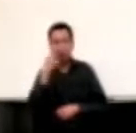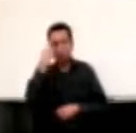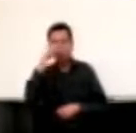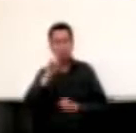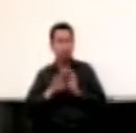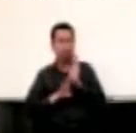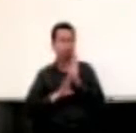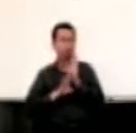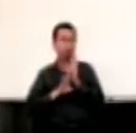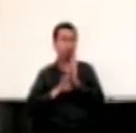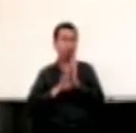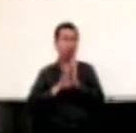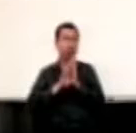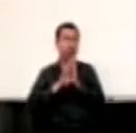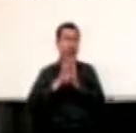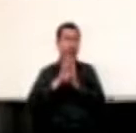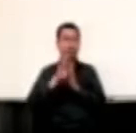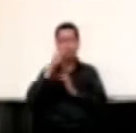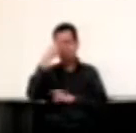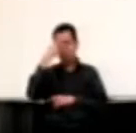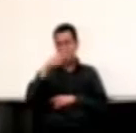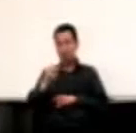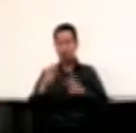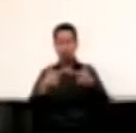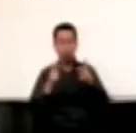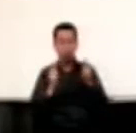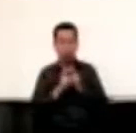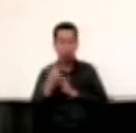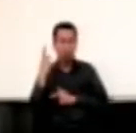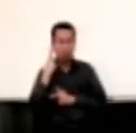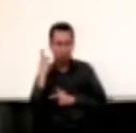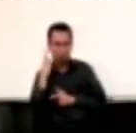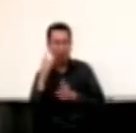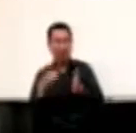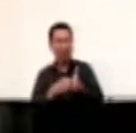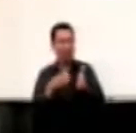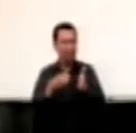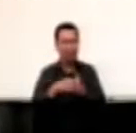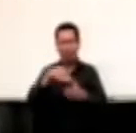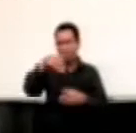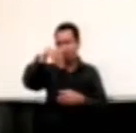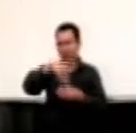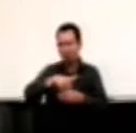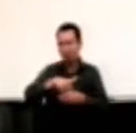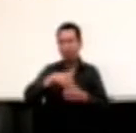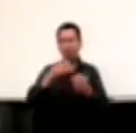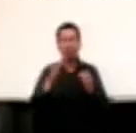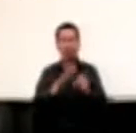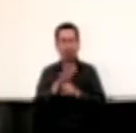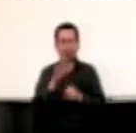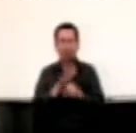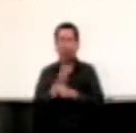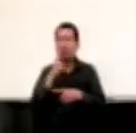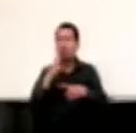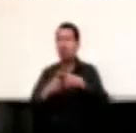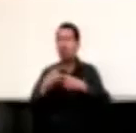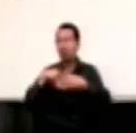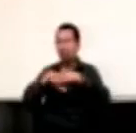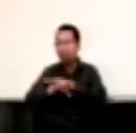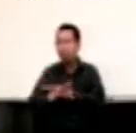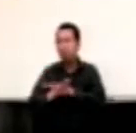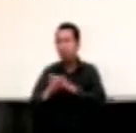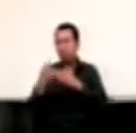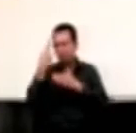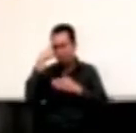creciente insatisfacción de los ciudadanos mexicanos con los partidos y con las cúpulas y las élites que determinan quiénes son los que tienen el acceso a la